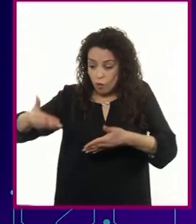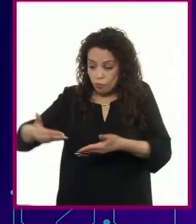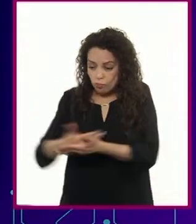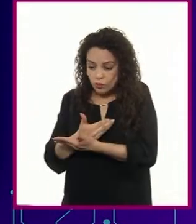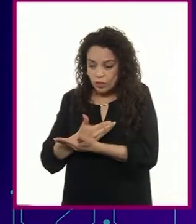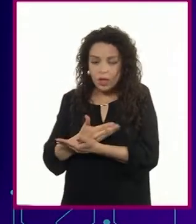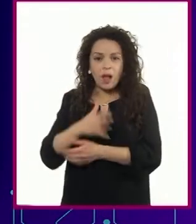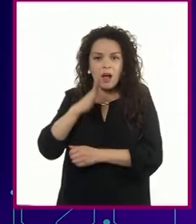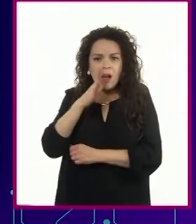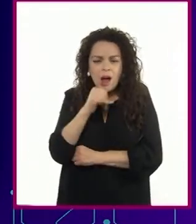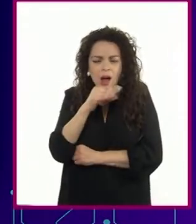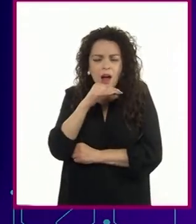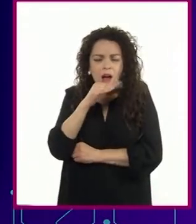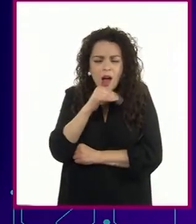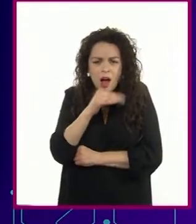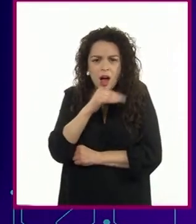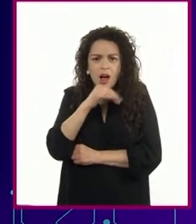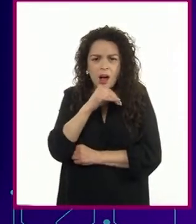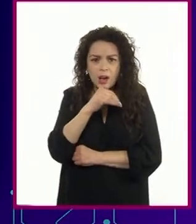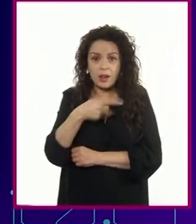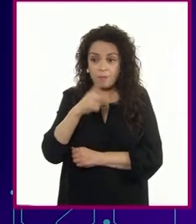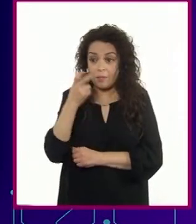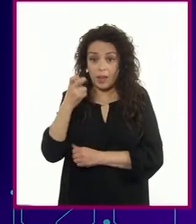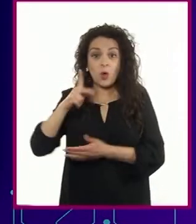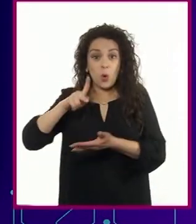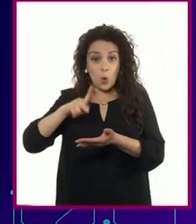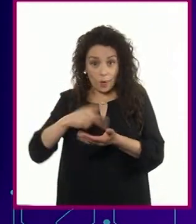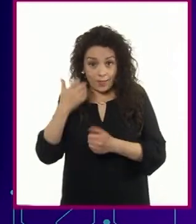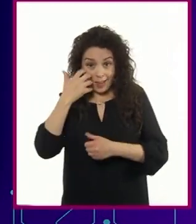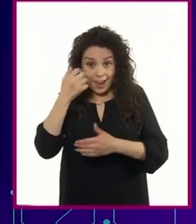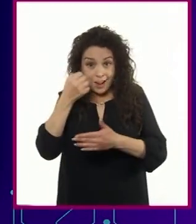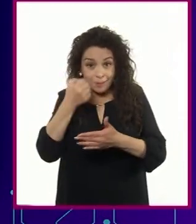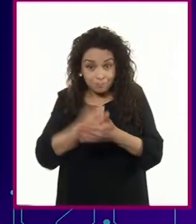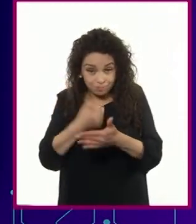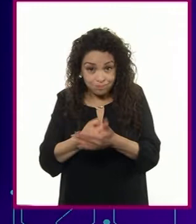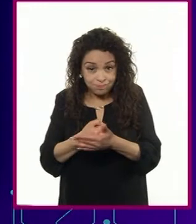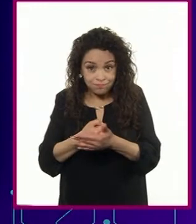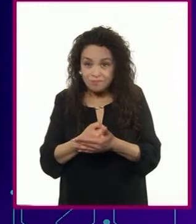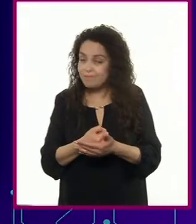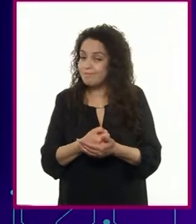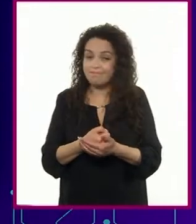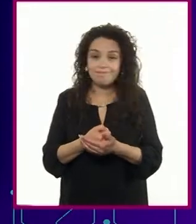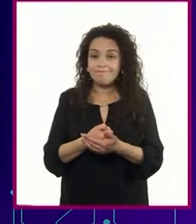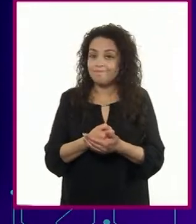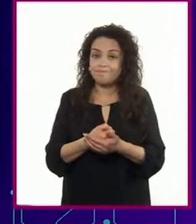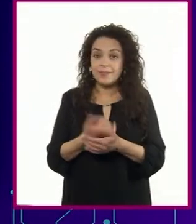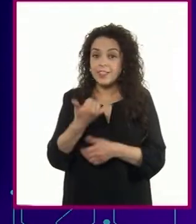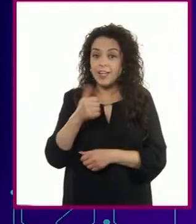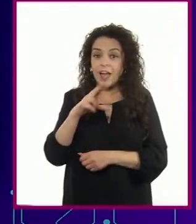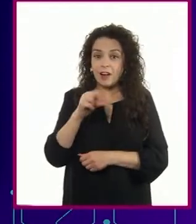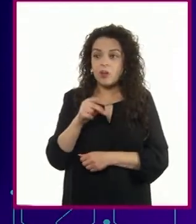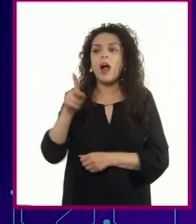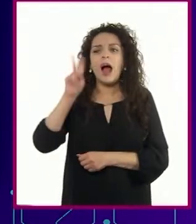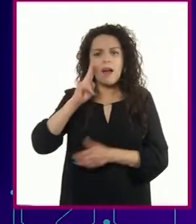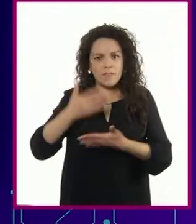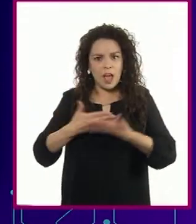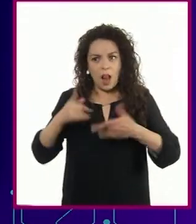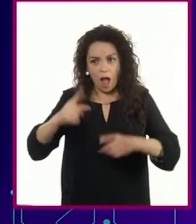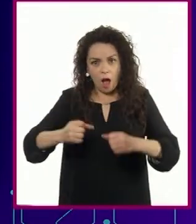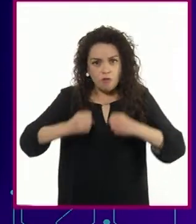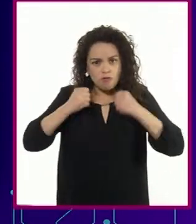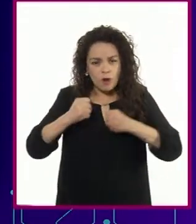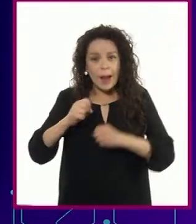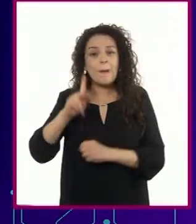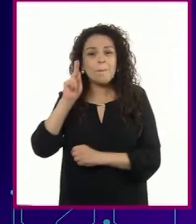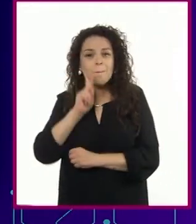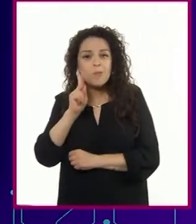Lo peor de todo es que no se ha vuelto a cuestionar aquel momento y jamás ha puesto a prueba su fuerza nuevamente. Está tan resignado y